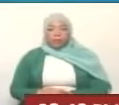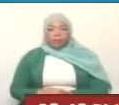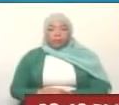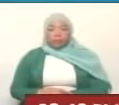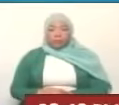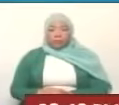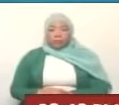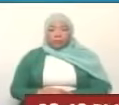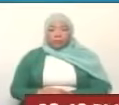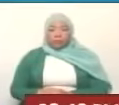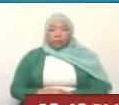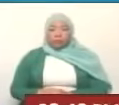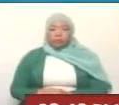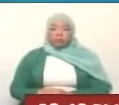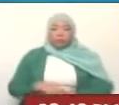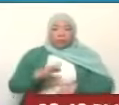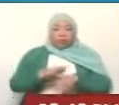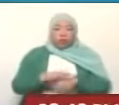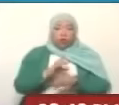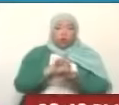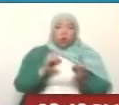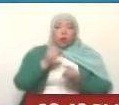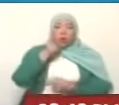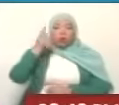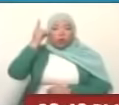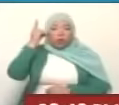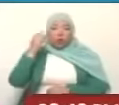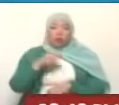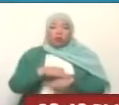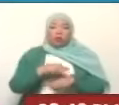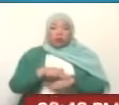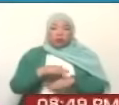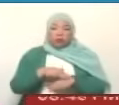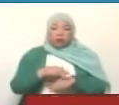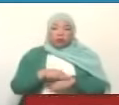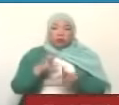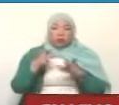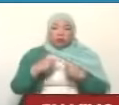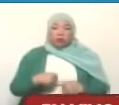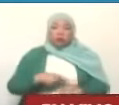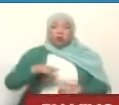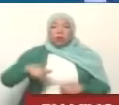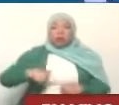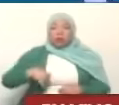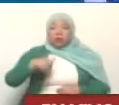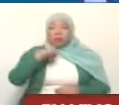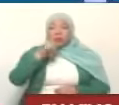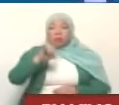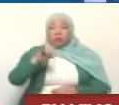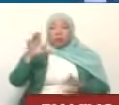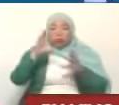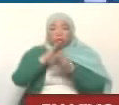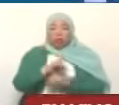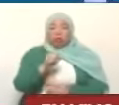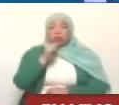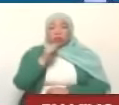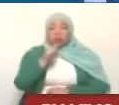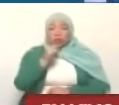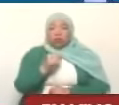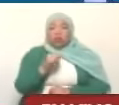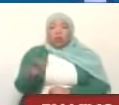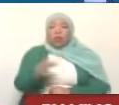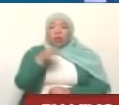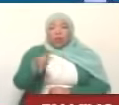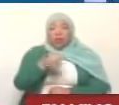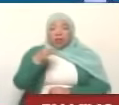Diosdado me llamó ¿Cuándo fue que me llamó Diosdado? ¿El lunes en la noche o el martes, Silita?